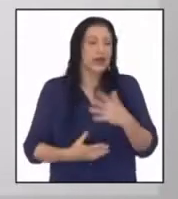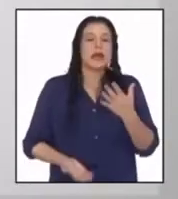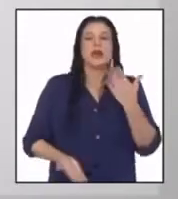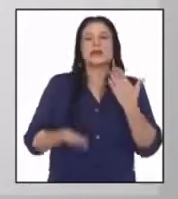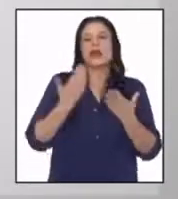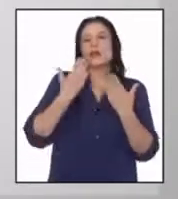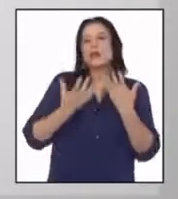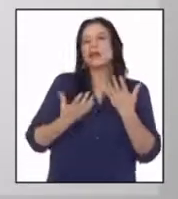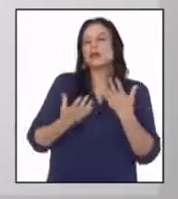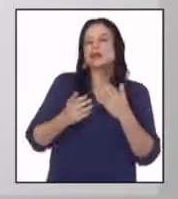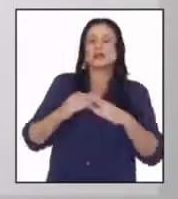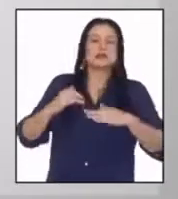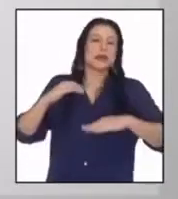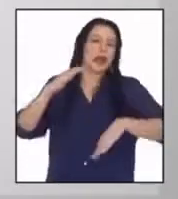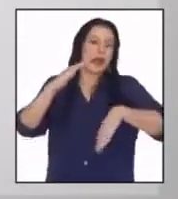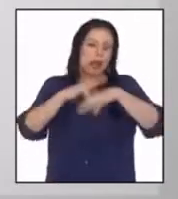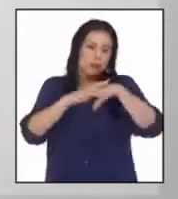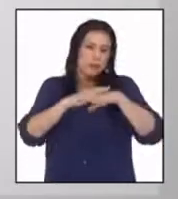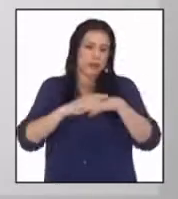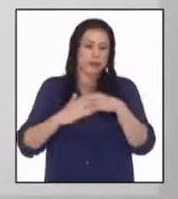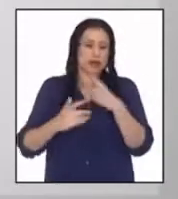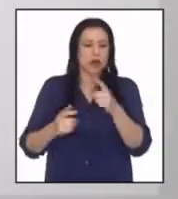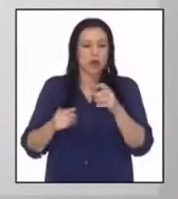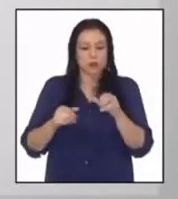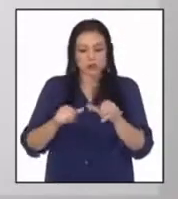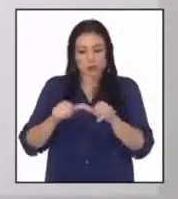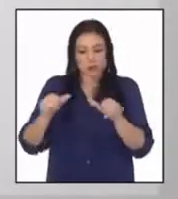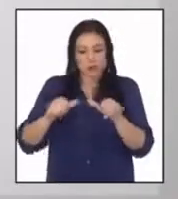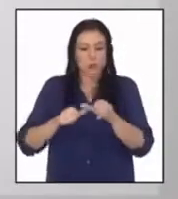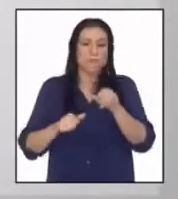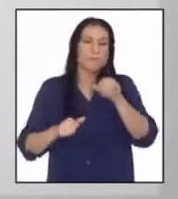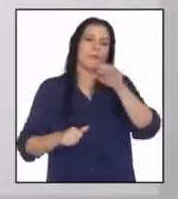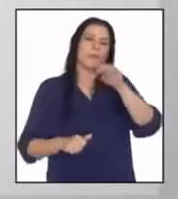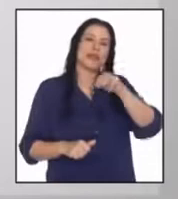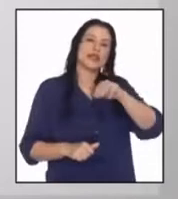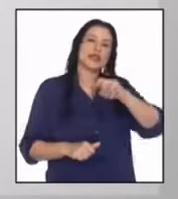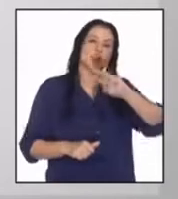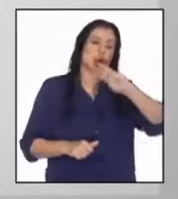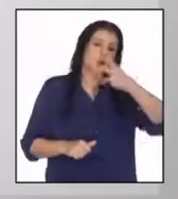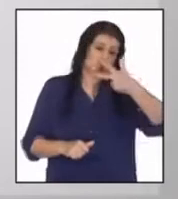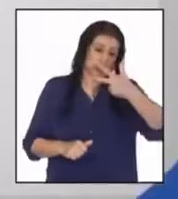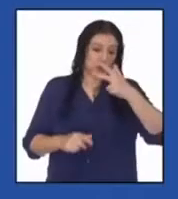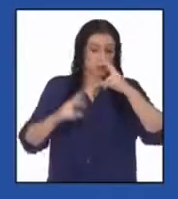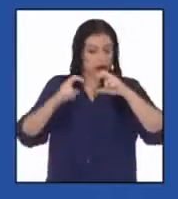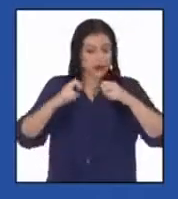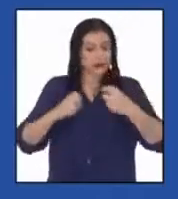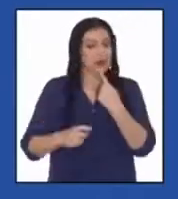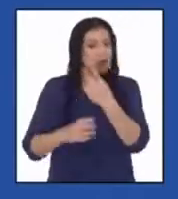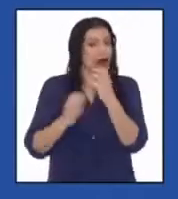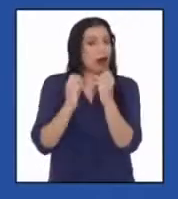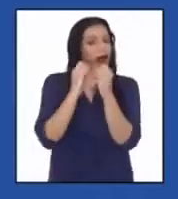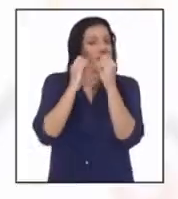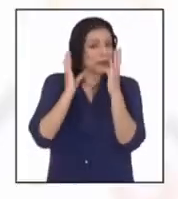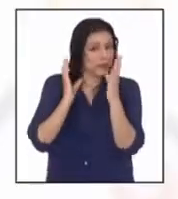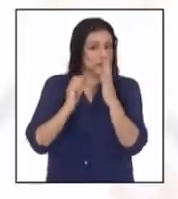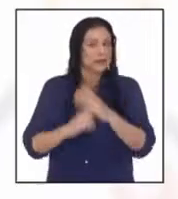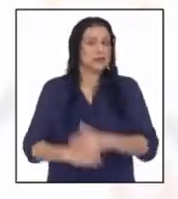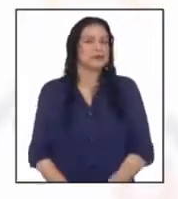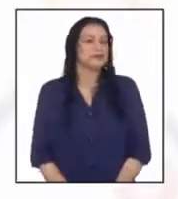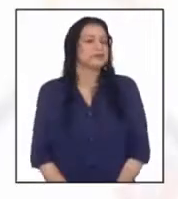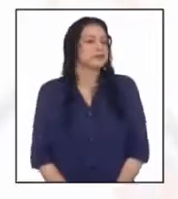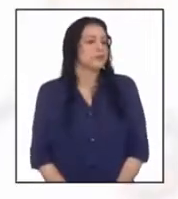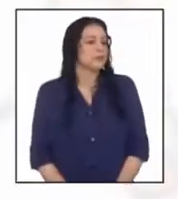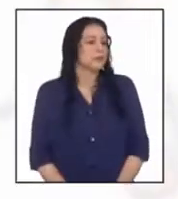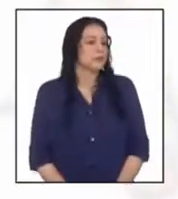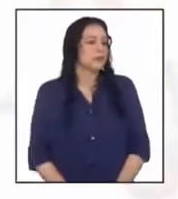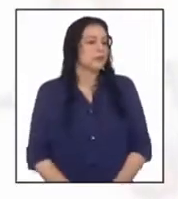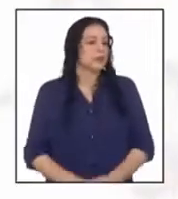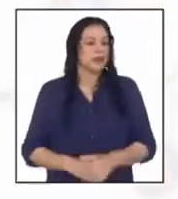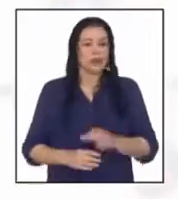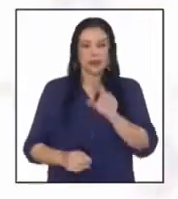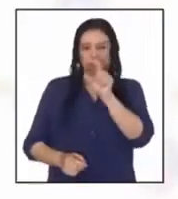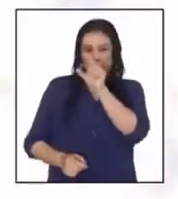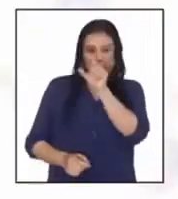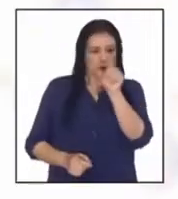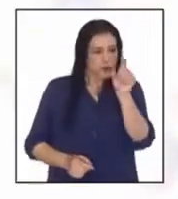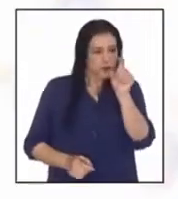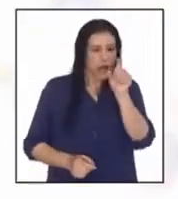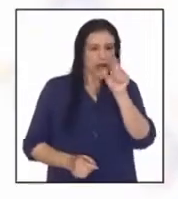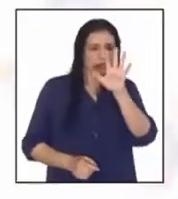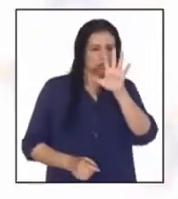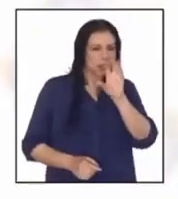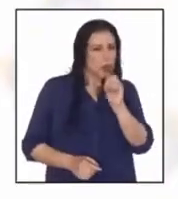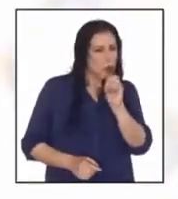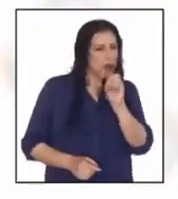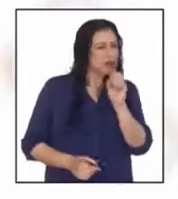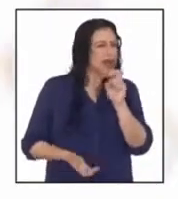lo mucho en una concentración de 1 metro cúbico analizado diariamente. Se ubica en el valor 50.